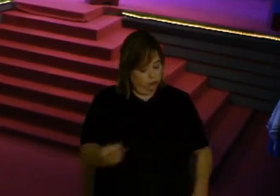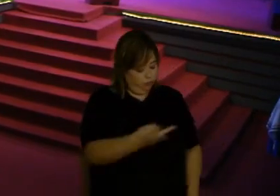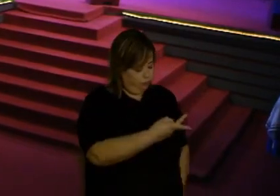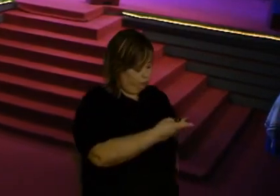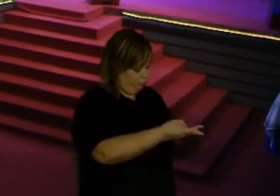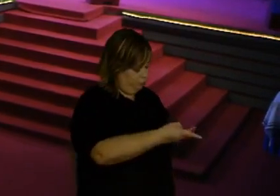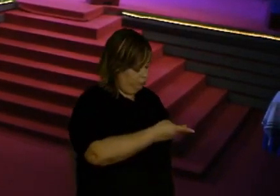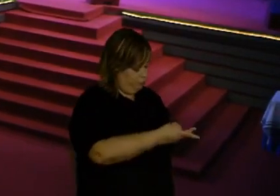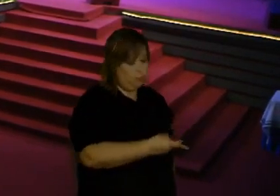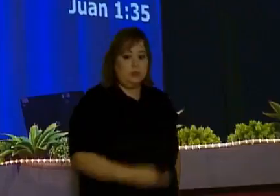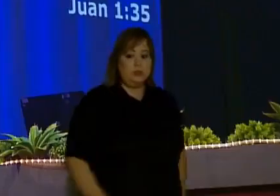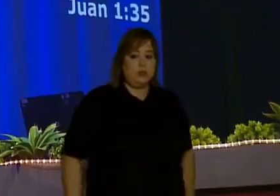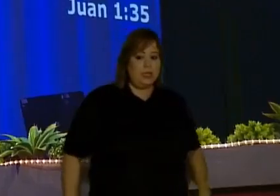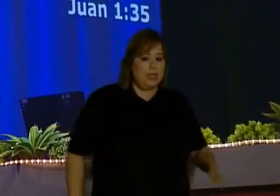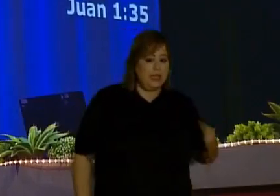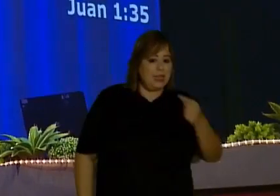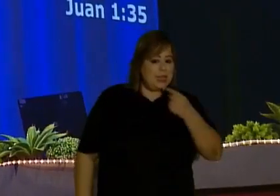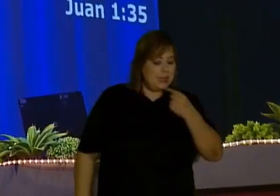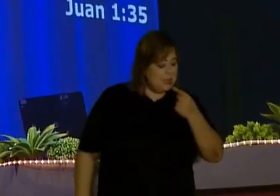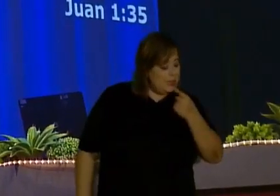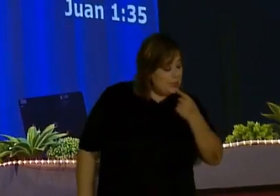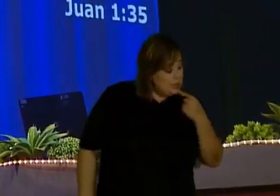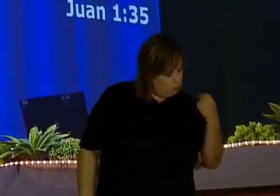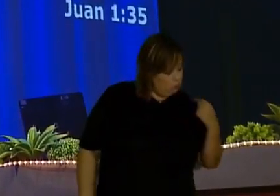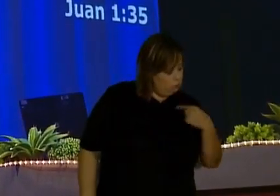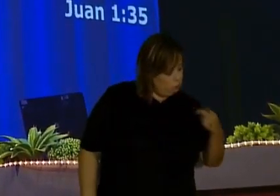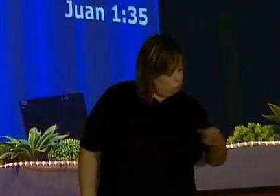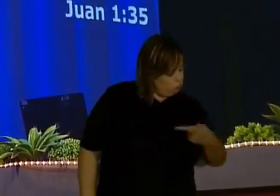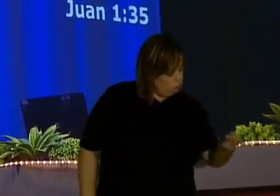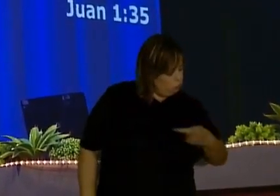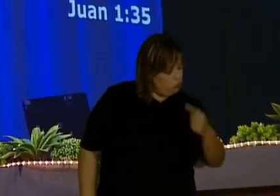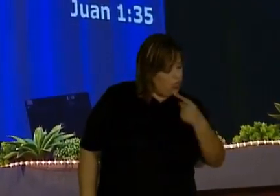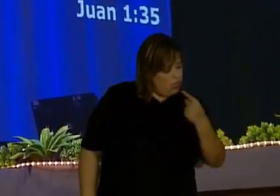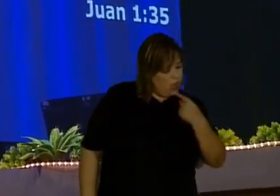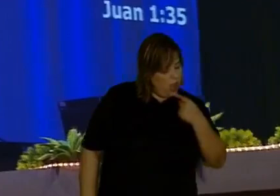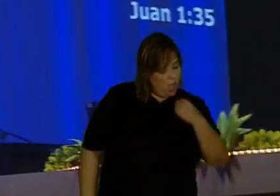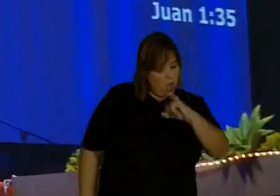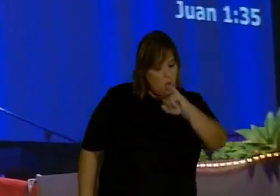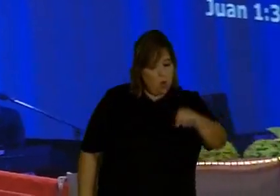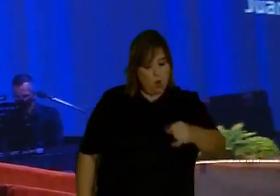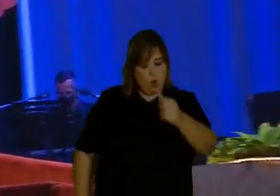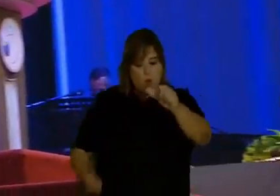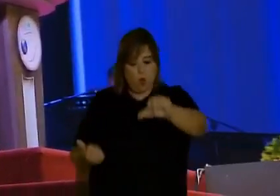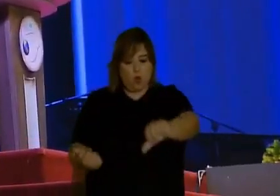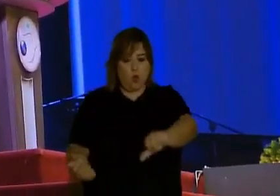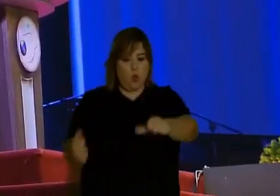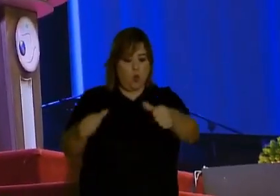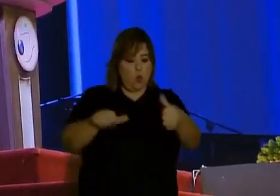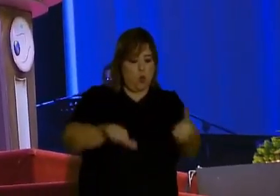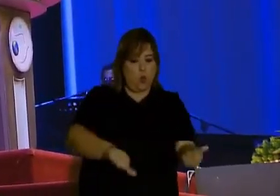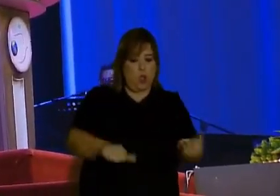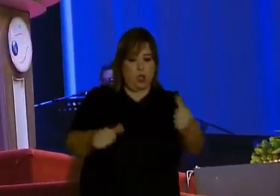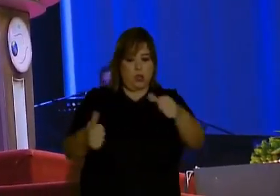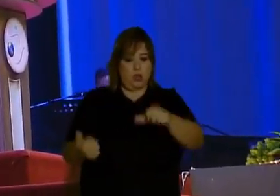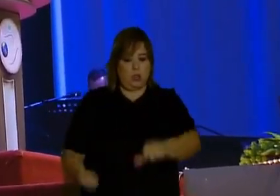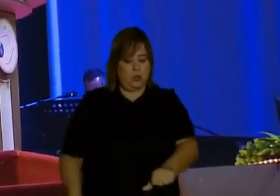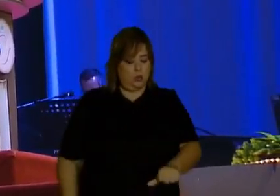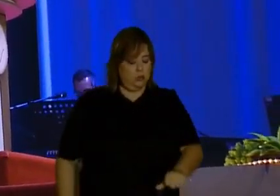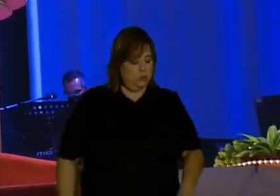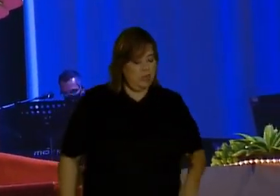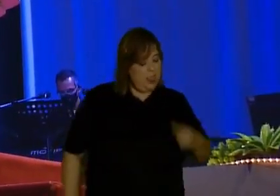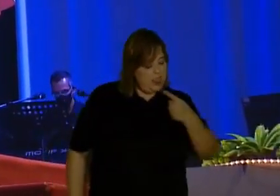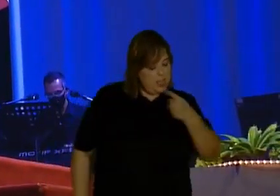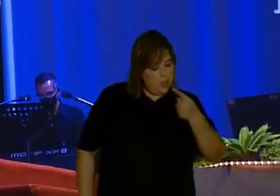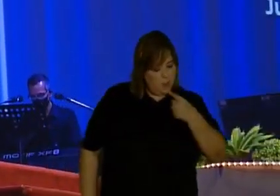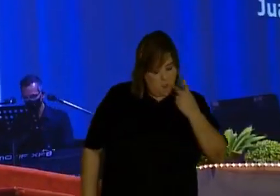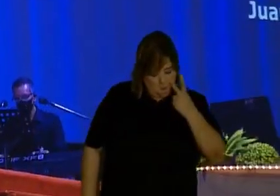dijo: vayan y hagan saber a Juan lo que están viendo. Porque